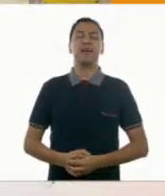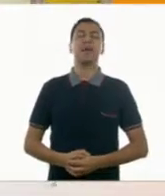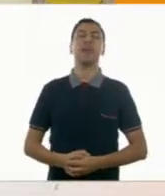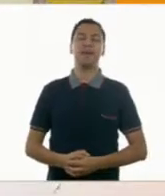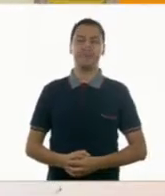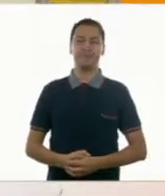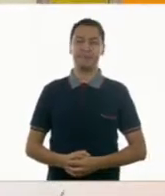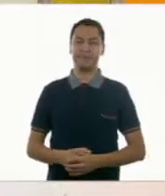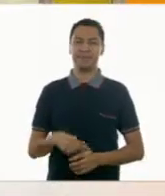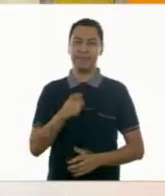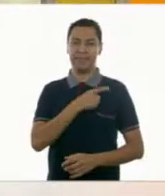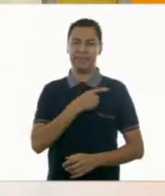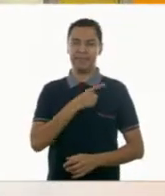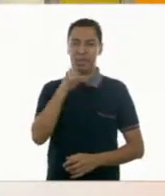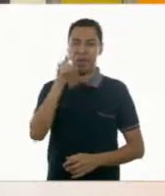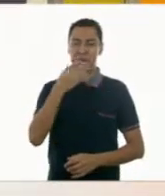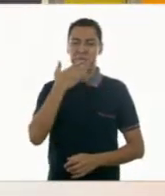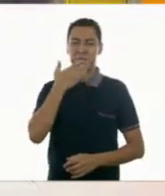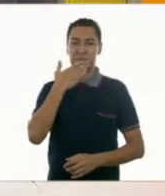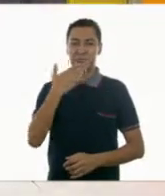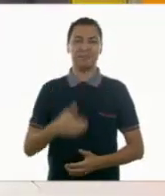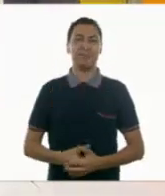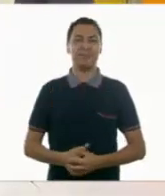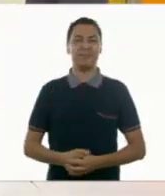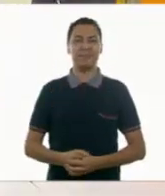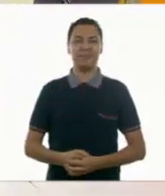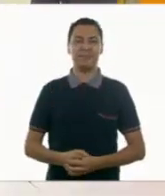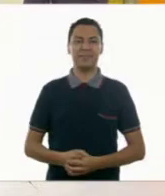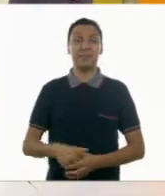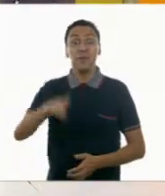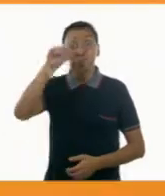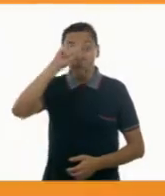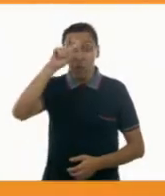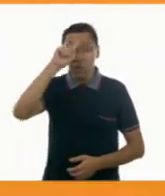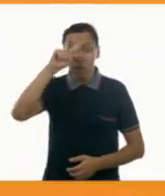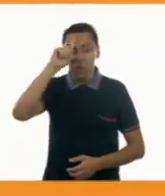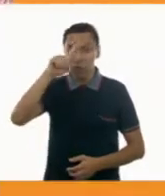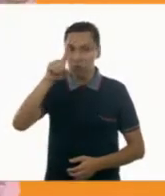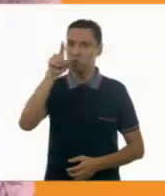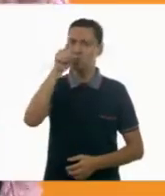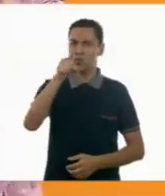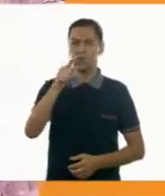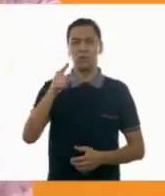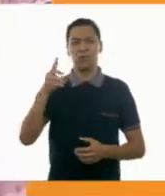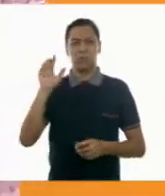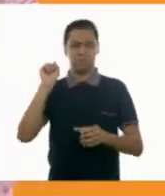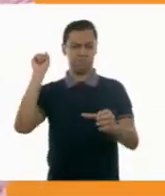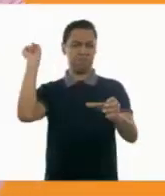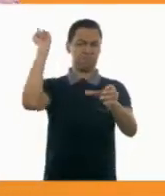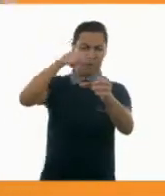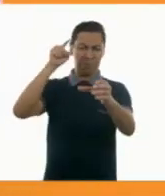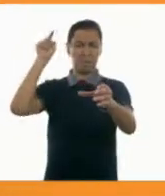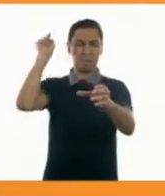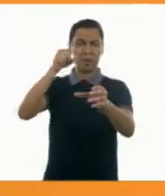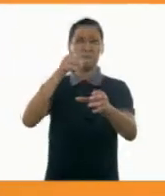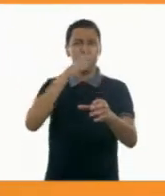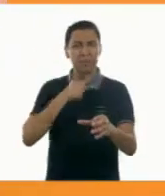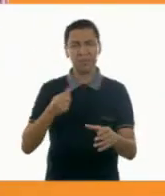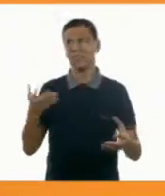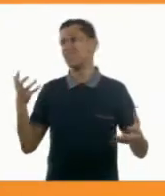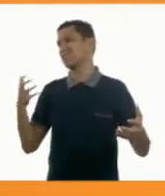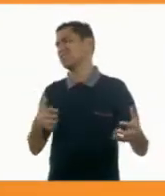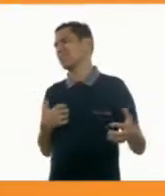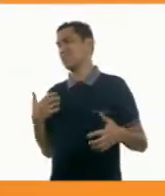Amo el agua natural. Sí. Bueno, un consejo. No se frustren si no pueden hacerlo. Es